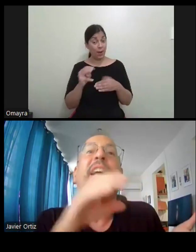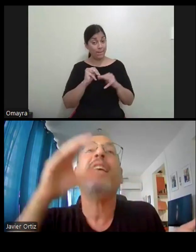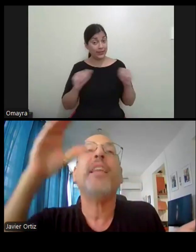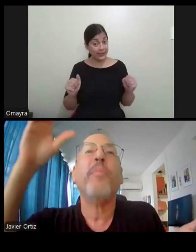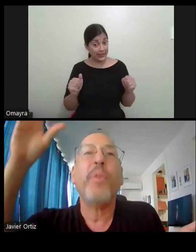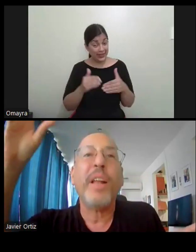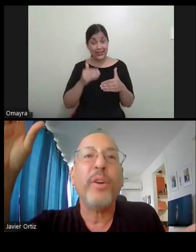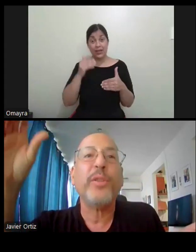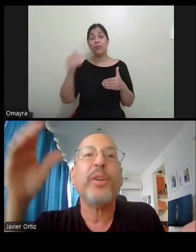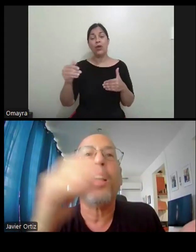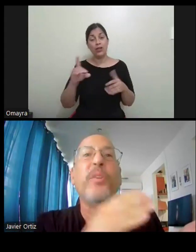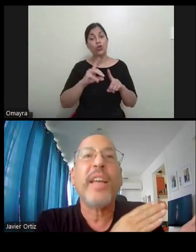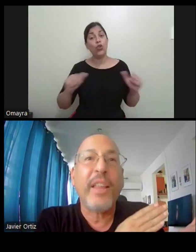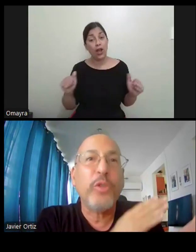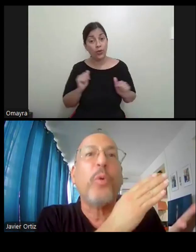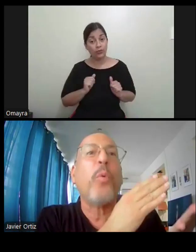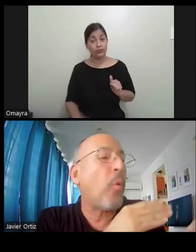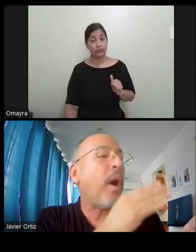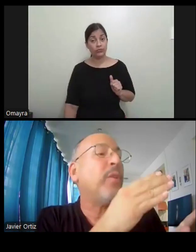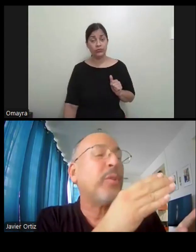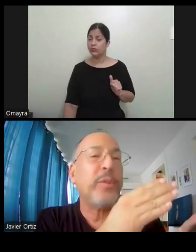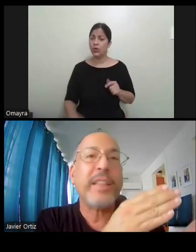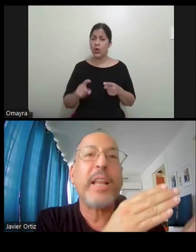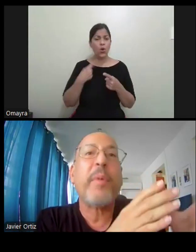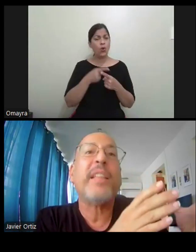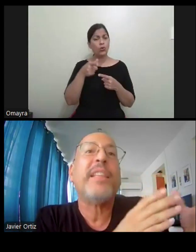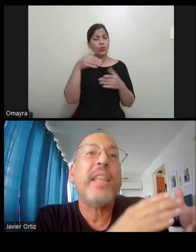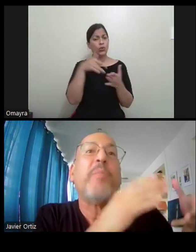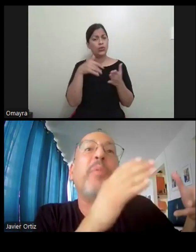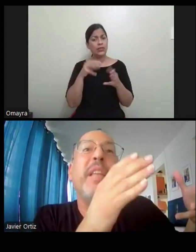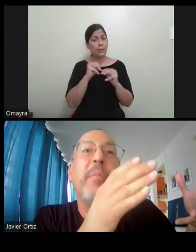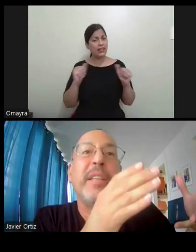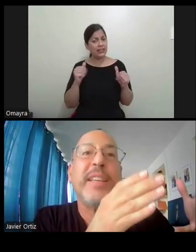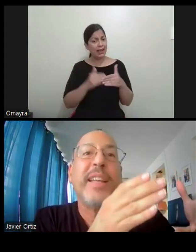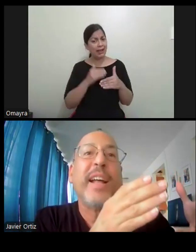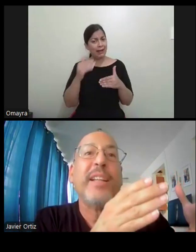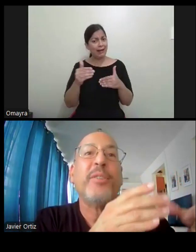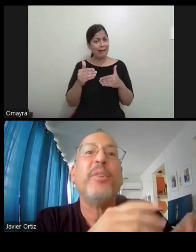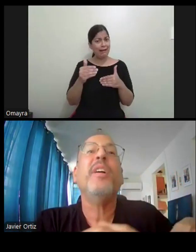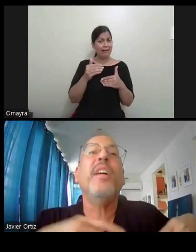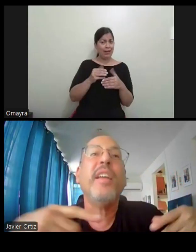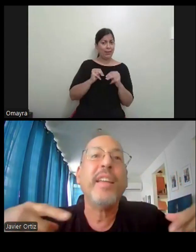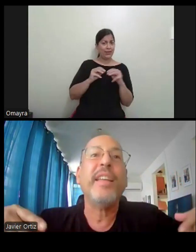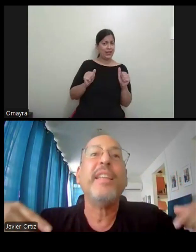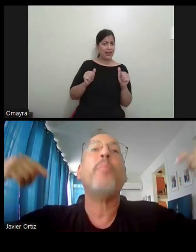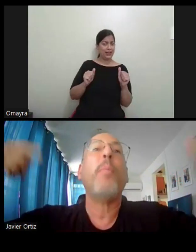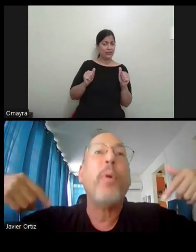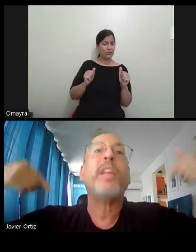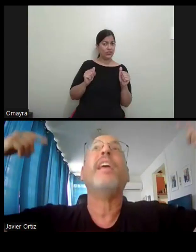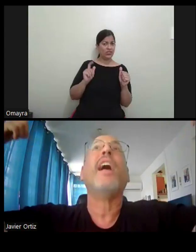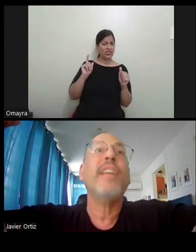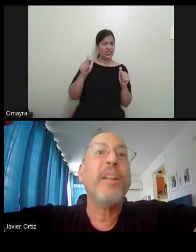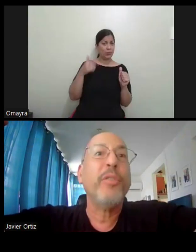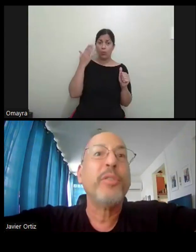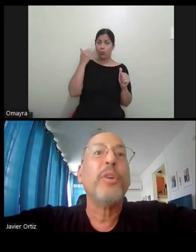y después el doctorado. ¿Cuándo estudiaste la maestría después del bachillerato? Y después, ¿por qué